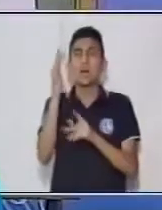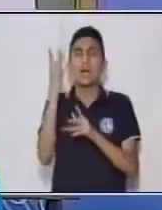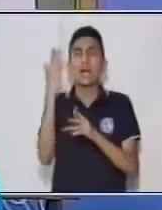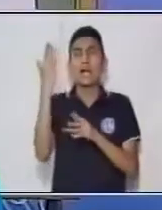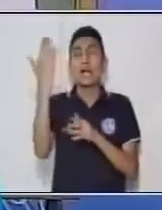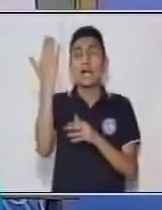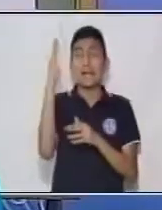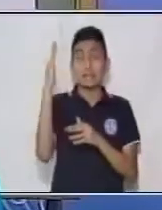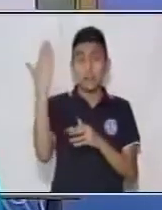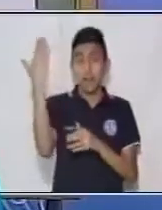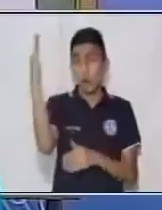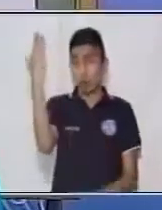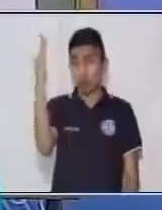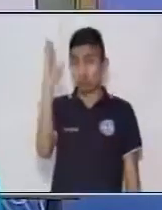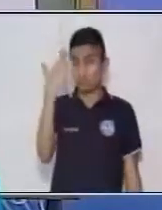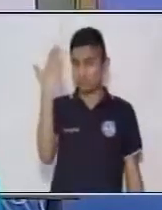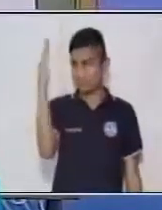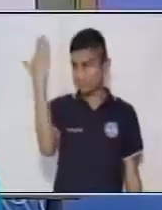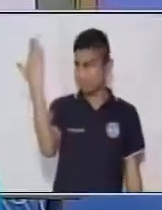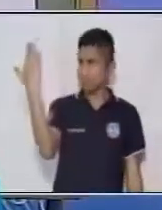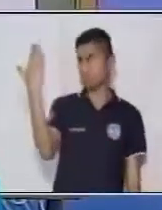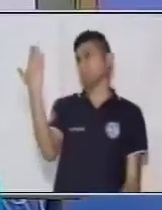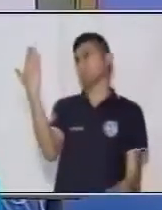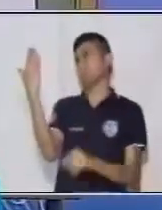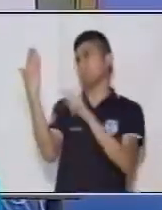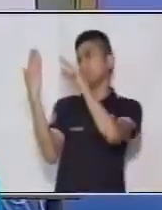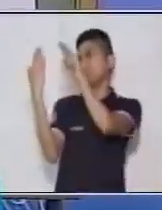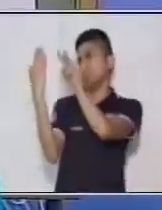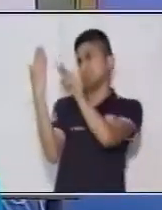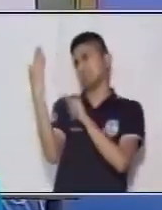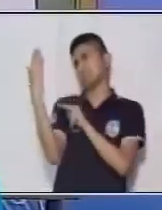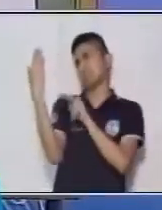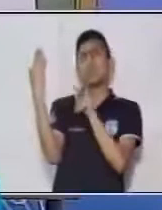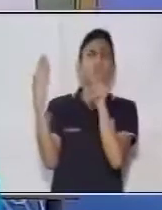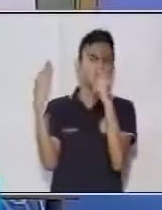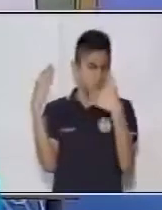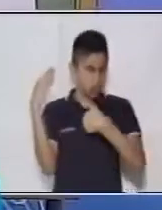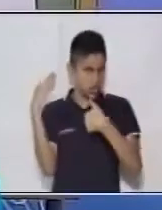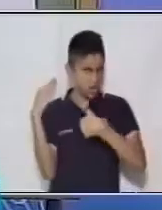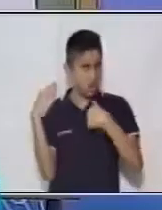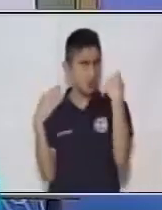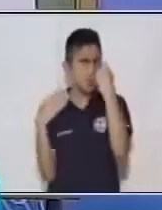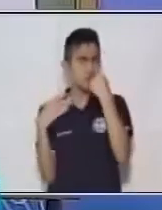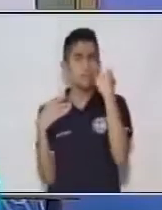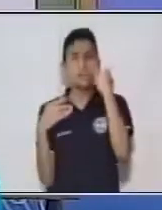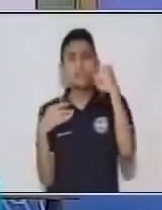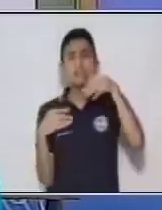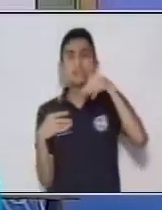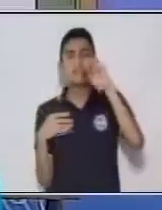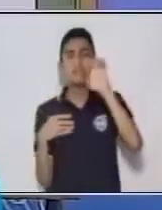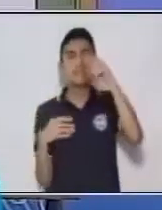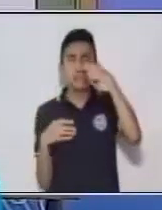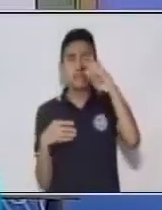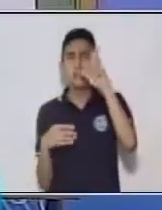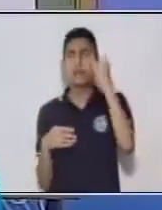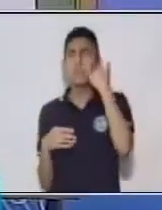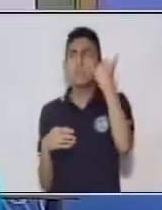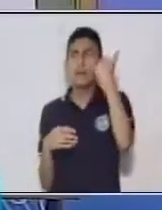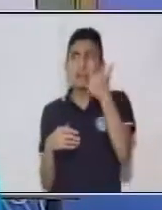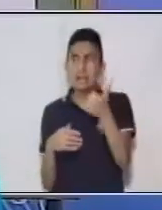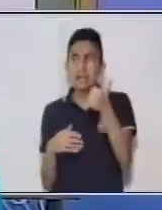vemos que nosotros tenemos en cierta forma una simetría, aunque no es una